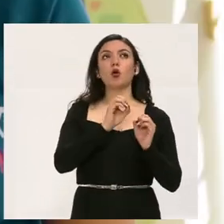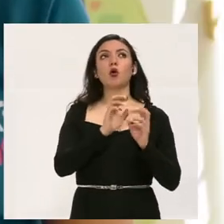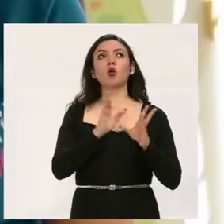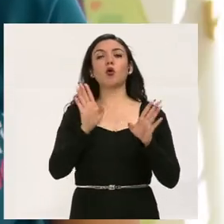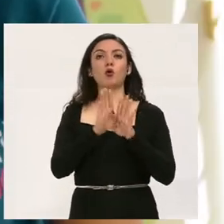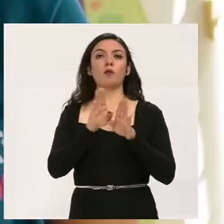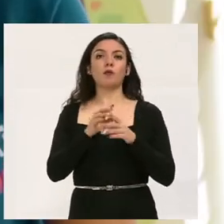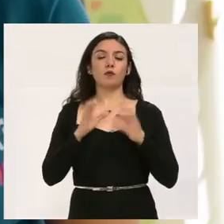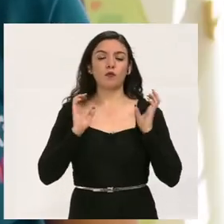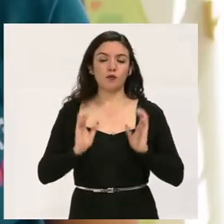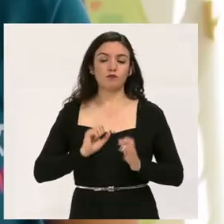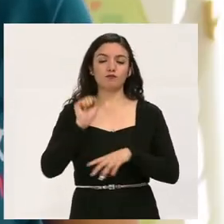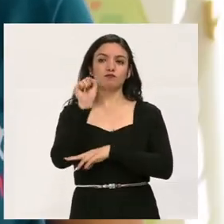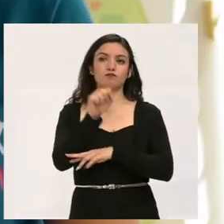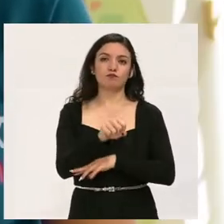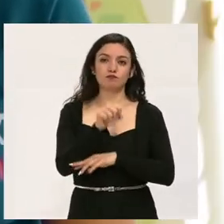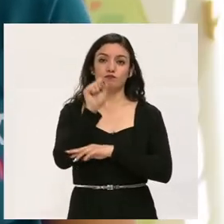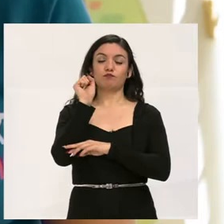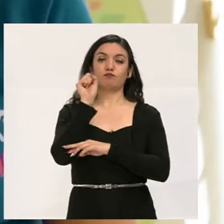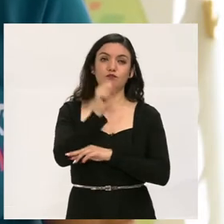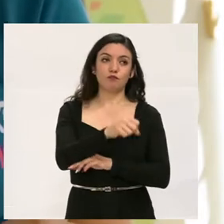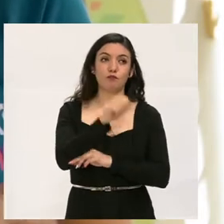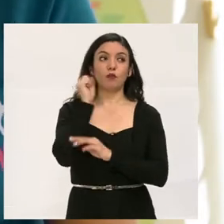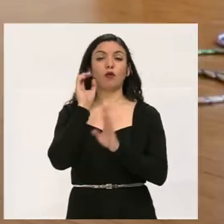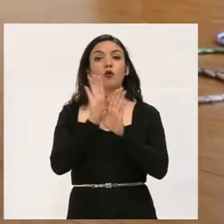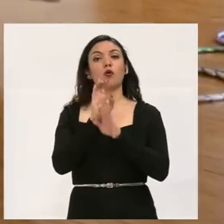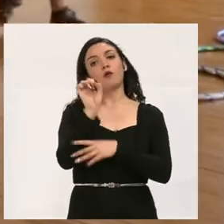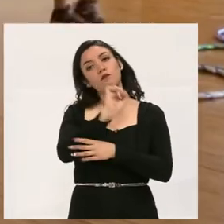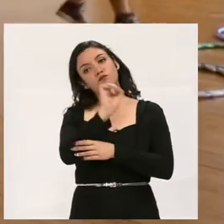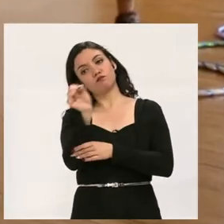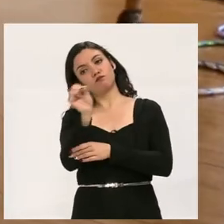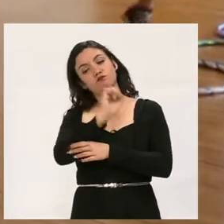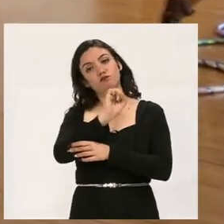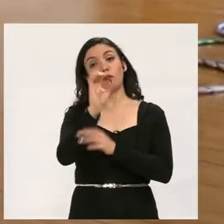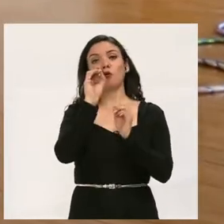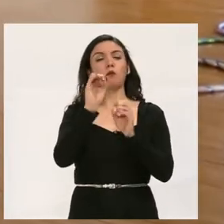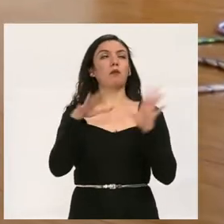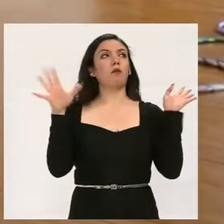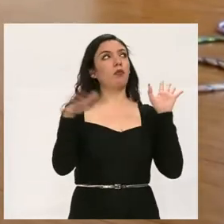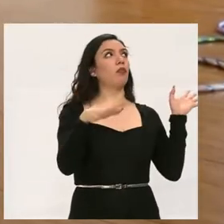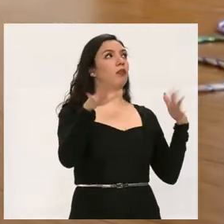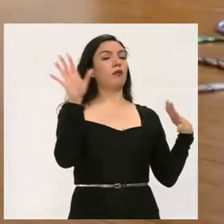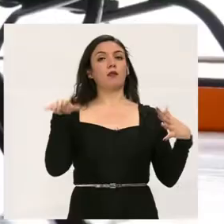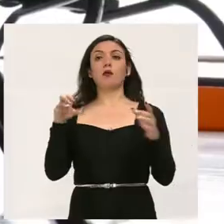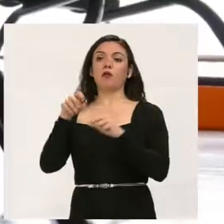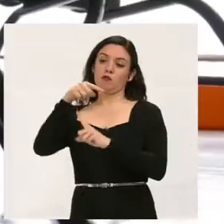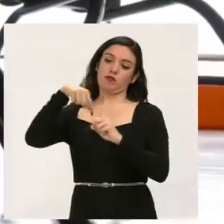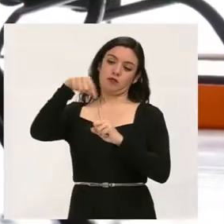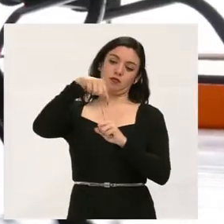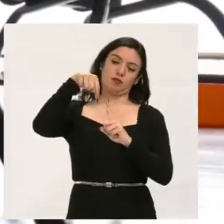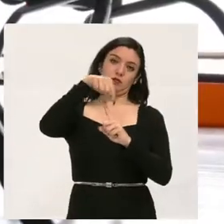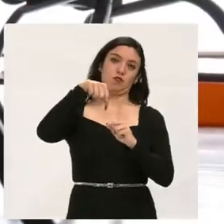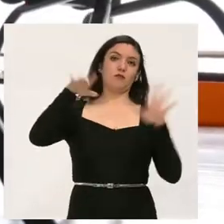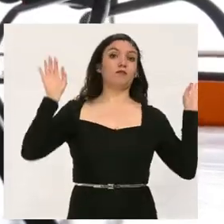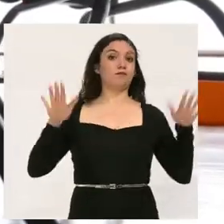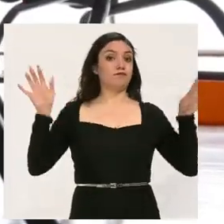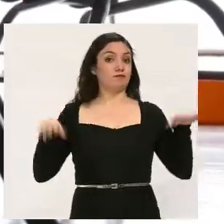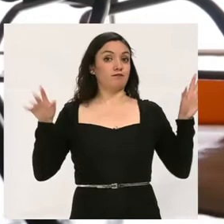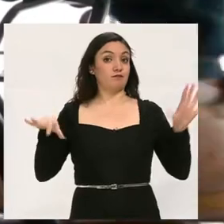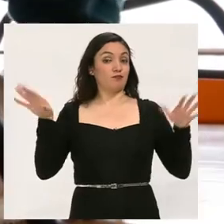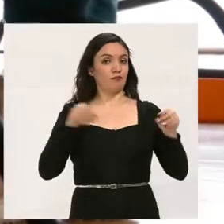se mecen sobre su propio cuerpo deambulando de un lado para otro sin sentido les gusta estar girando